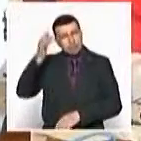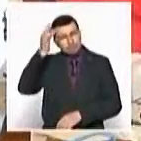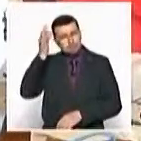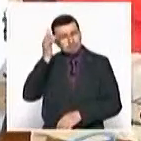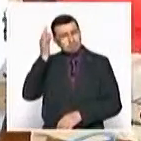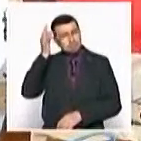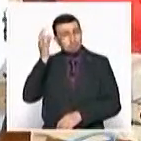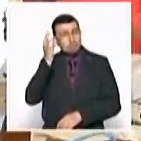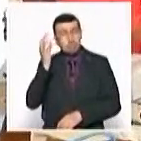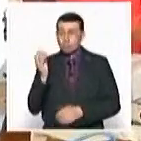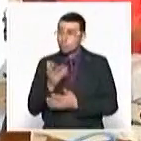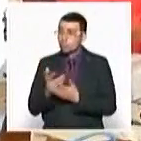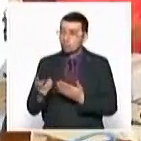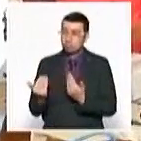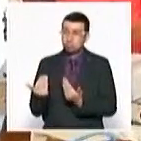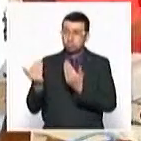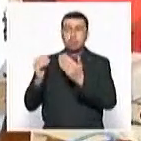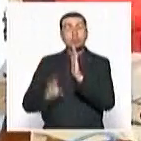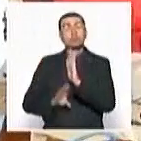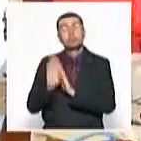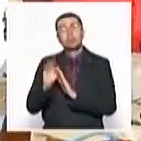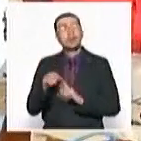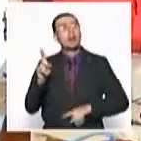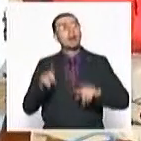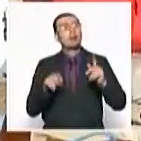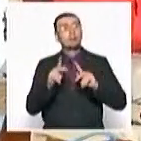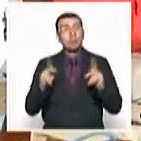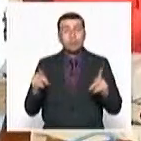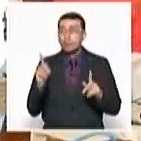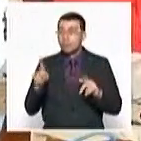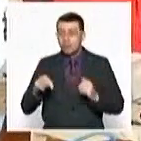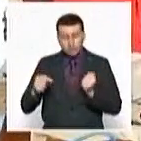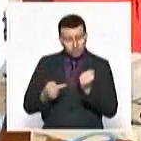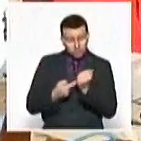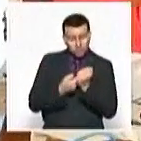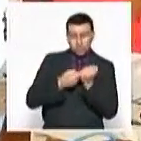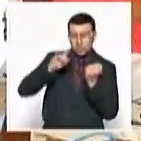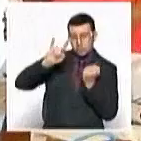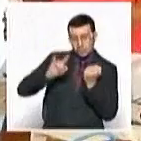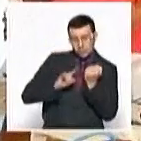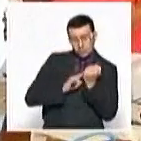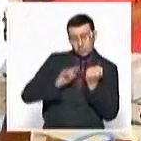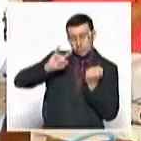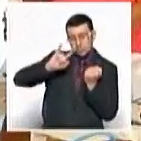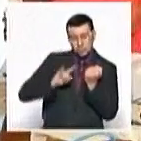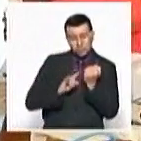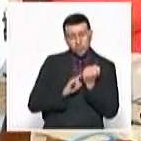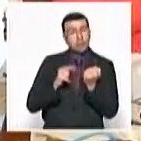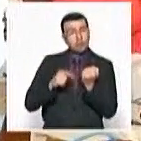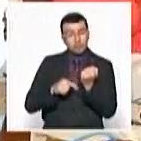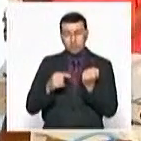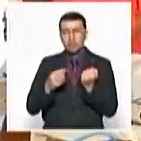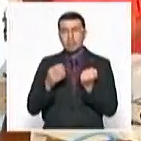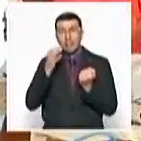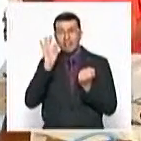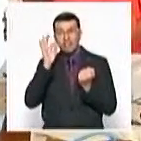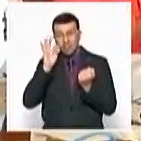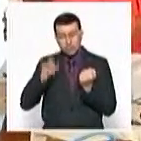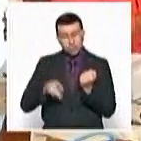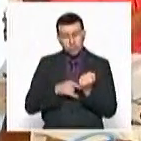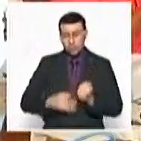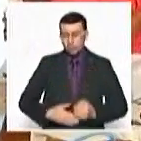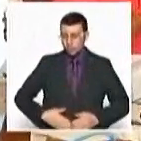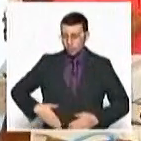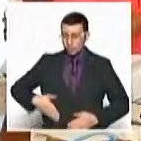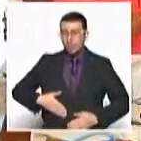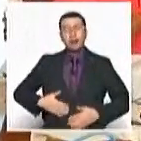son asombrosos. Aún las personas que se hacen los enemas para las migrañas con café son excelentes porque los medicamentos para la migraña